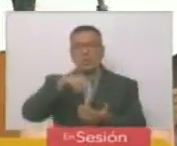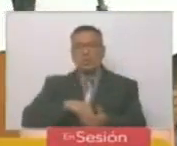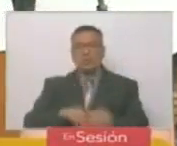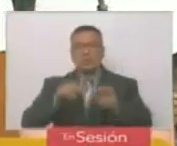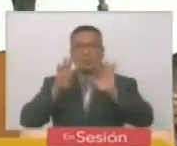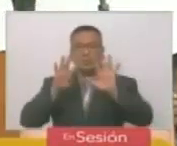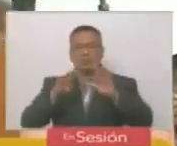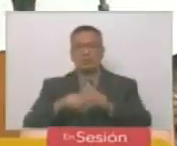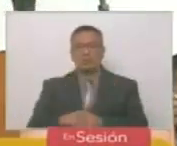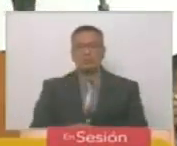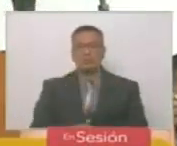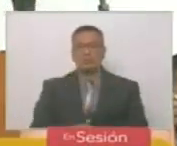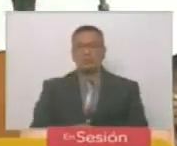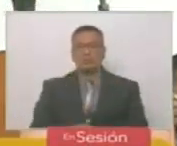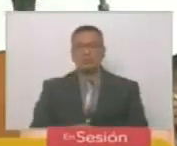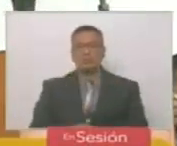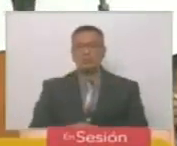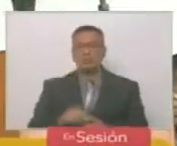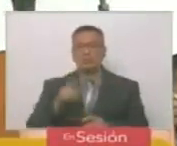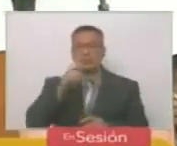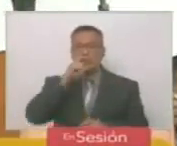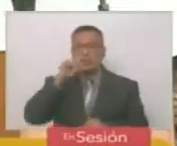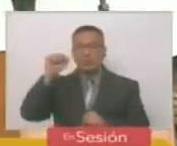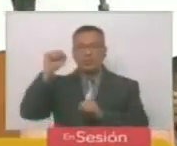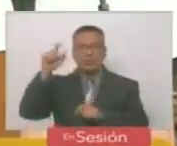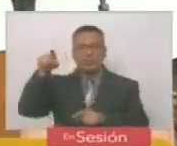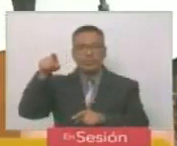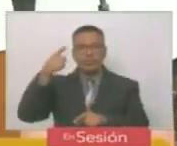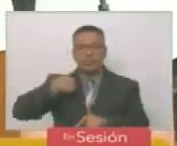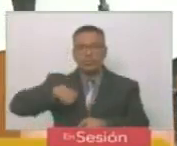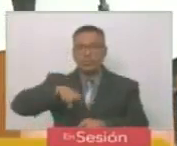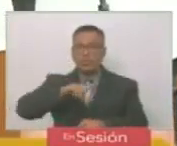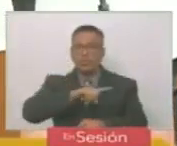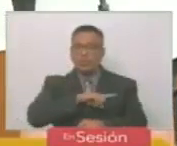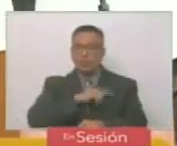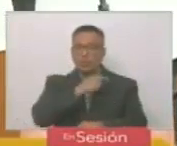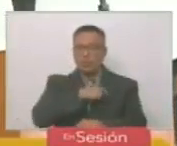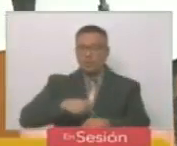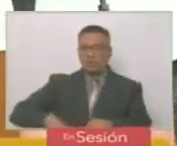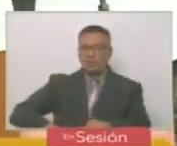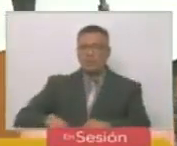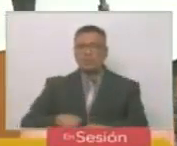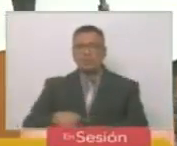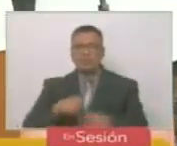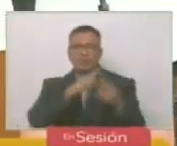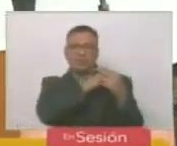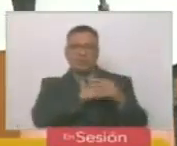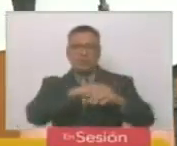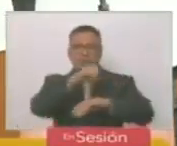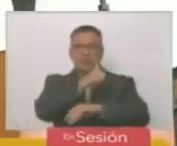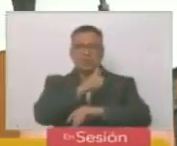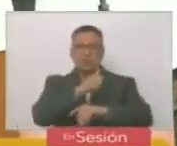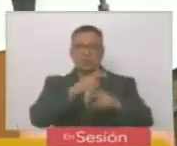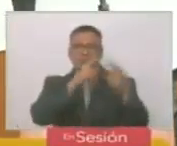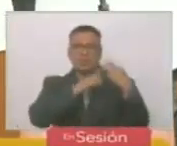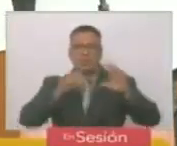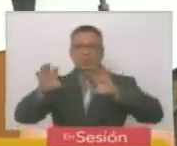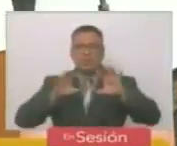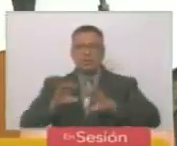2019. Nicolás Maduro Moro, nuestro presidente y jefe de las relaciones diplomáticas de nuestro